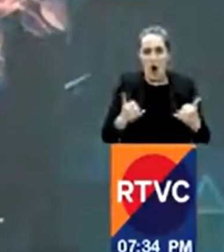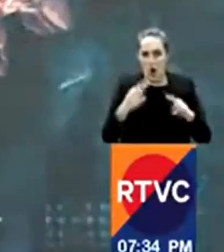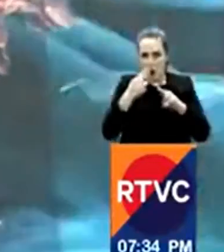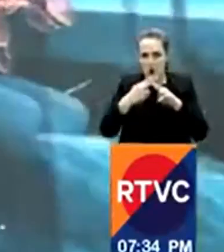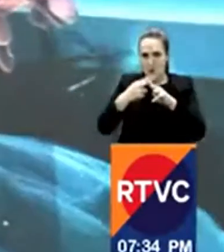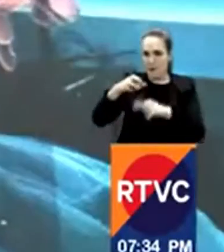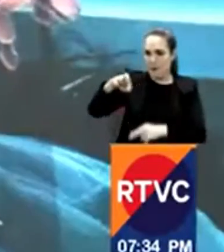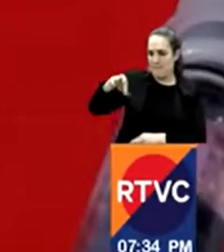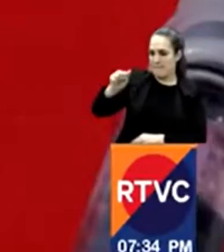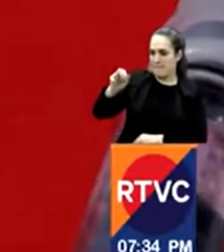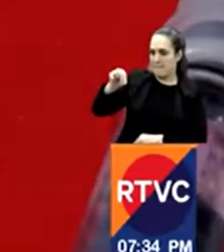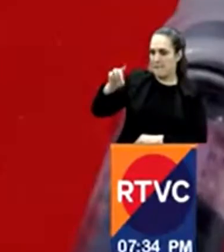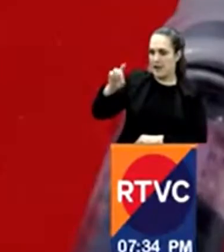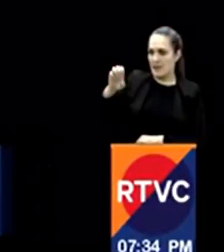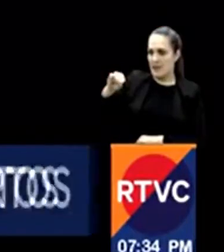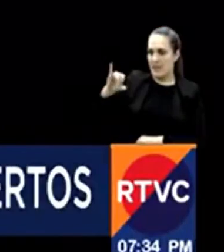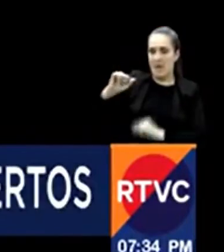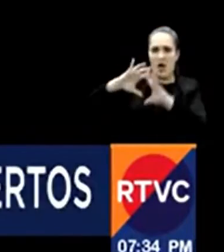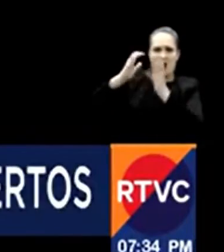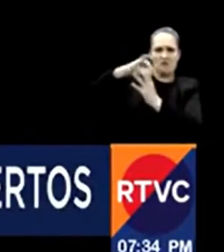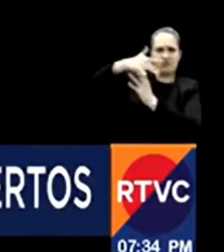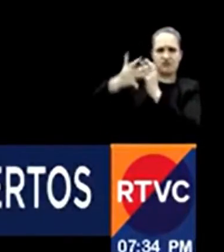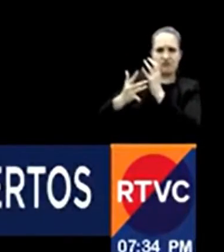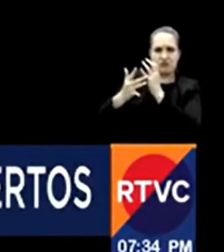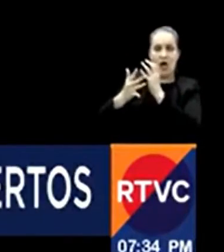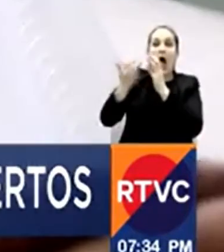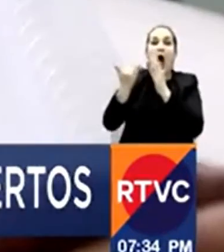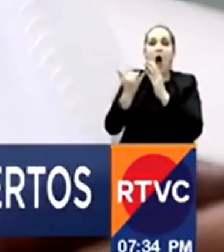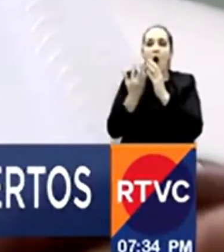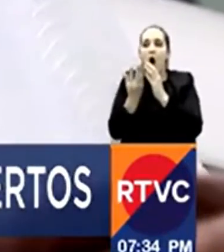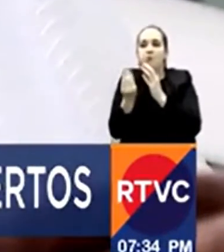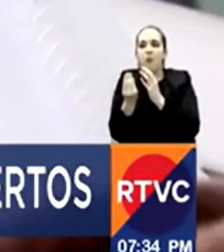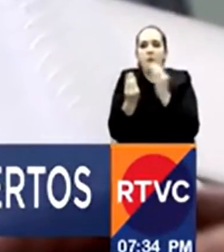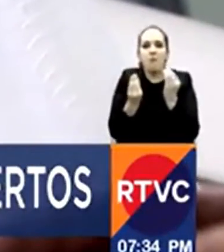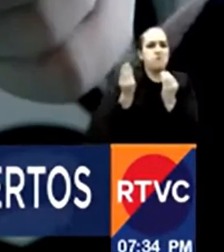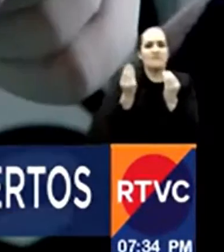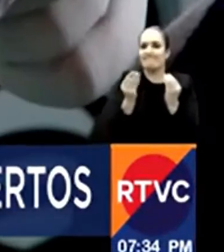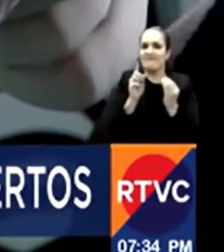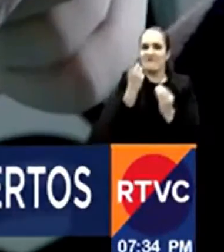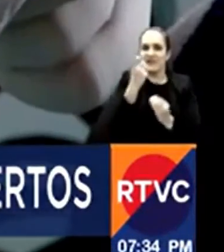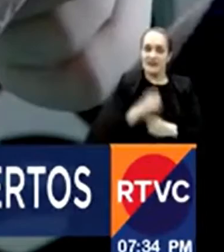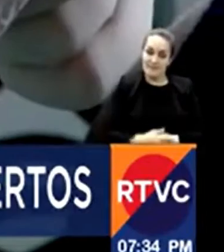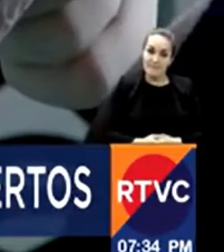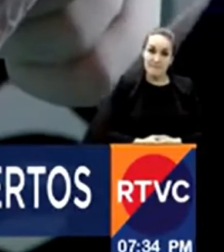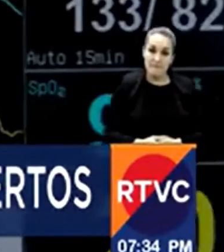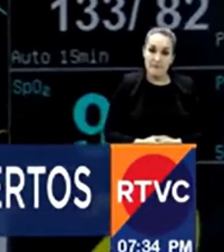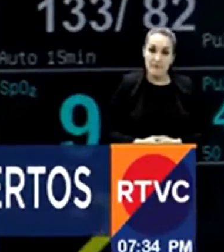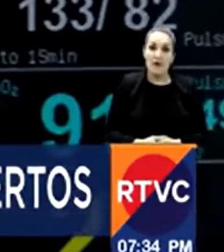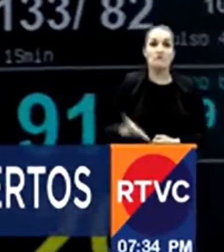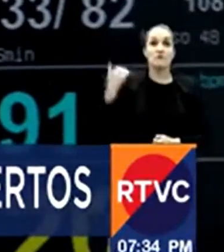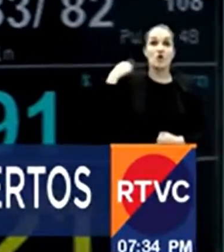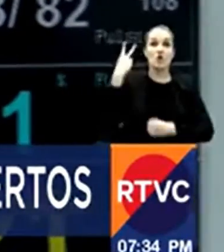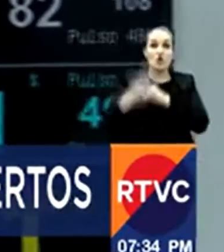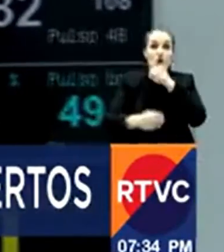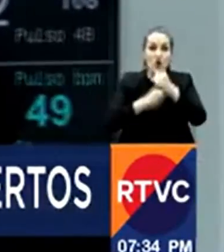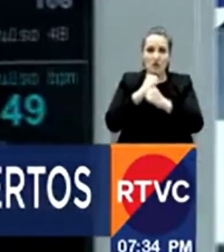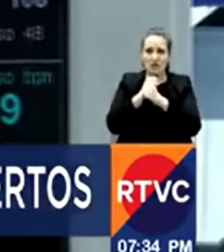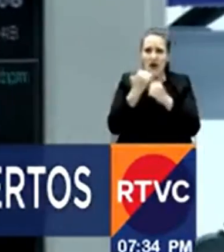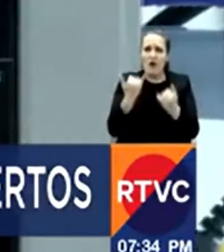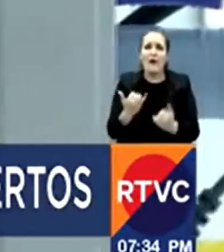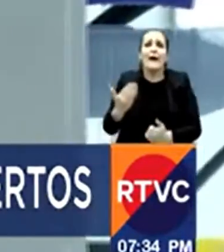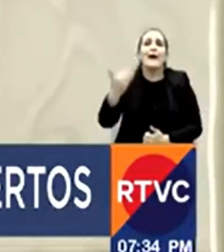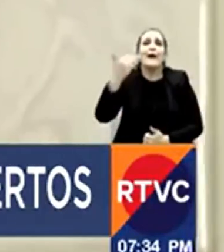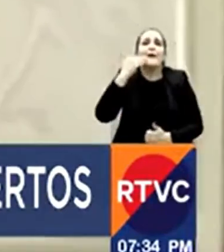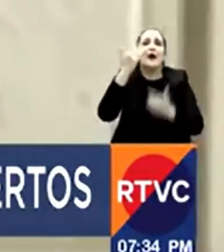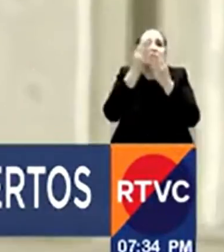endemia. Han pasado 2 años desde el inicio de la pandemia por COVID-19 y para todos el gran interrogante es cuándo